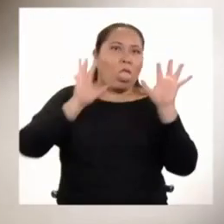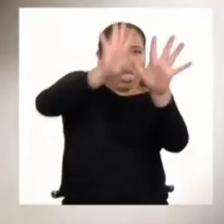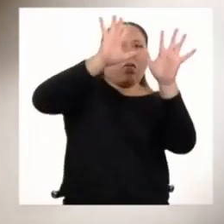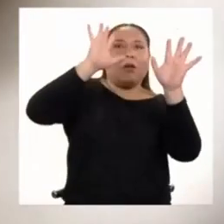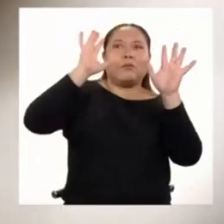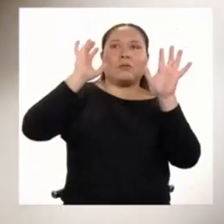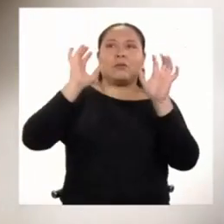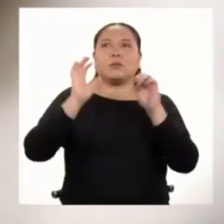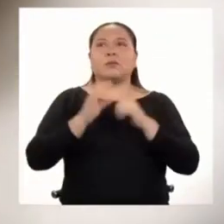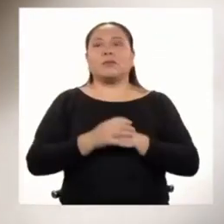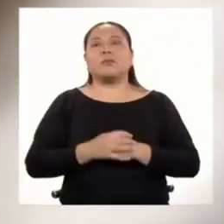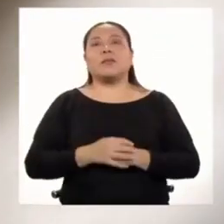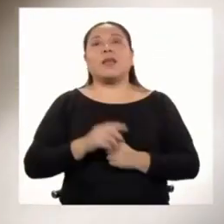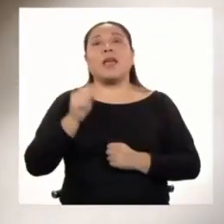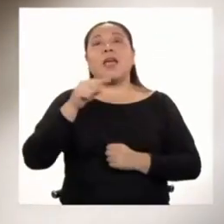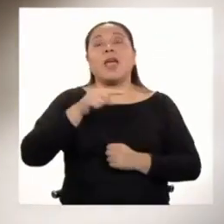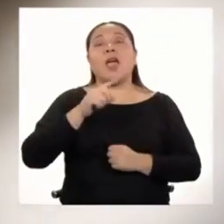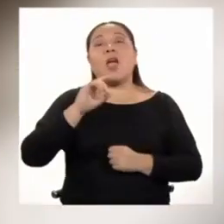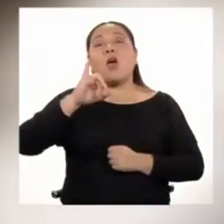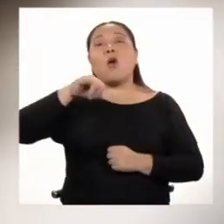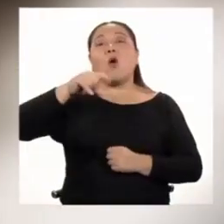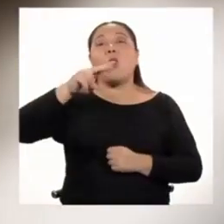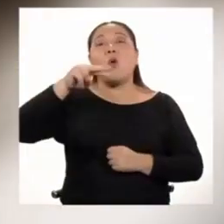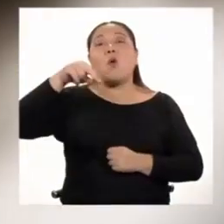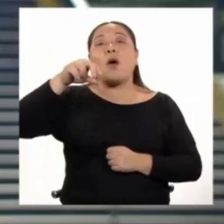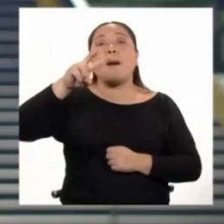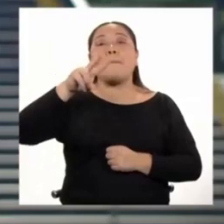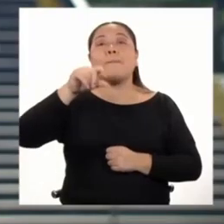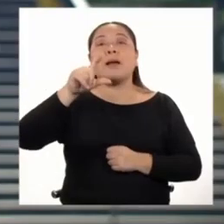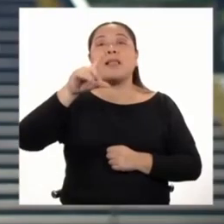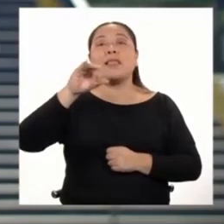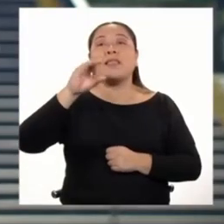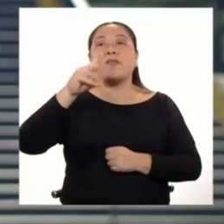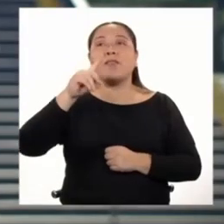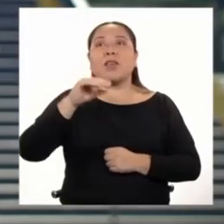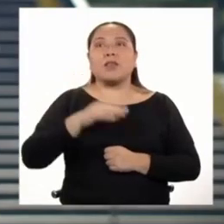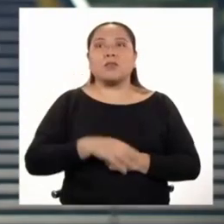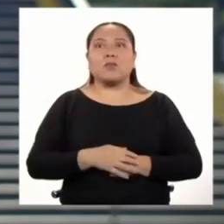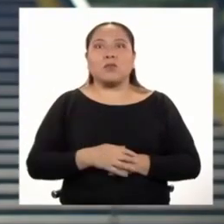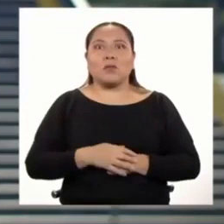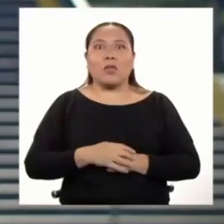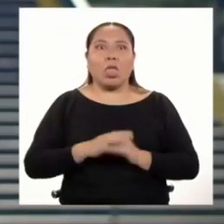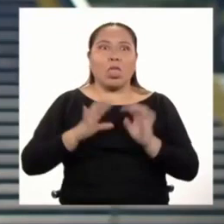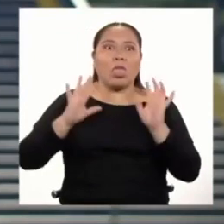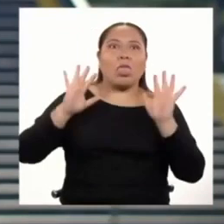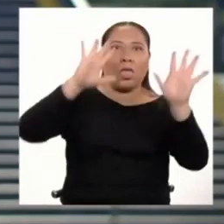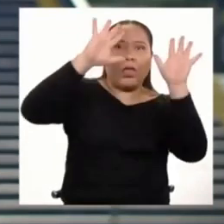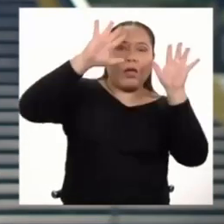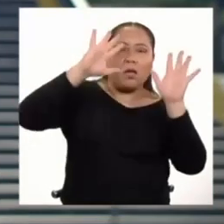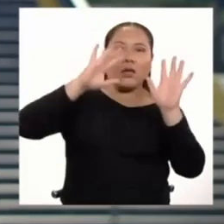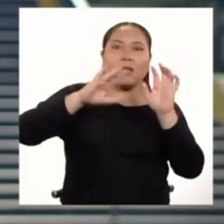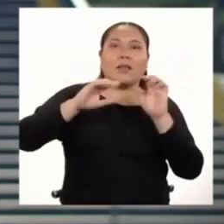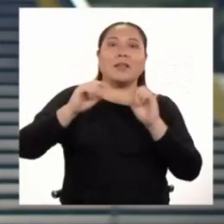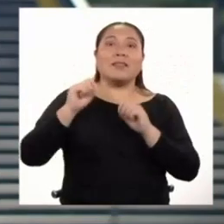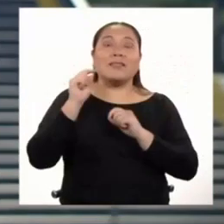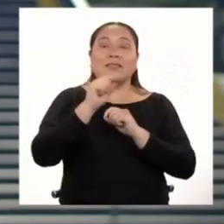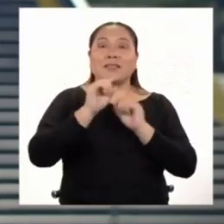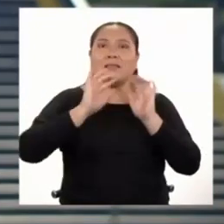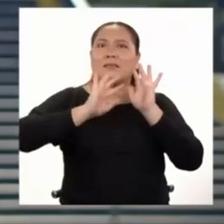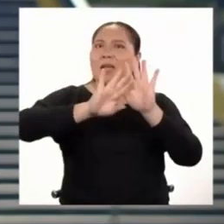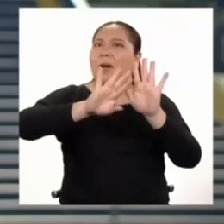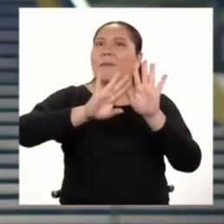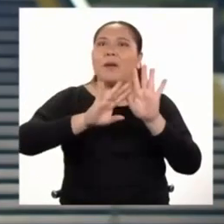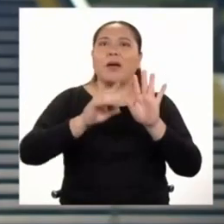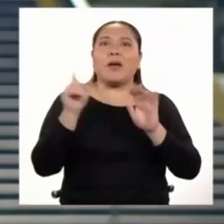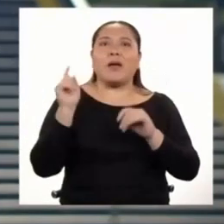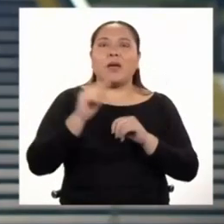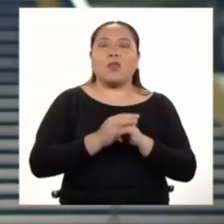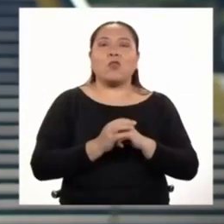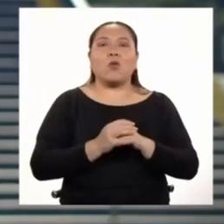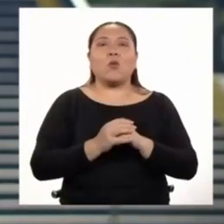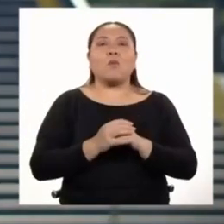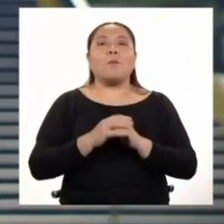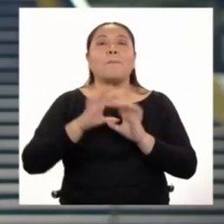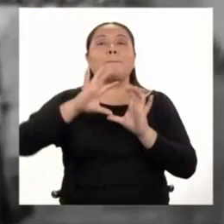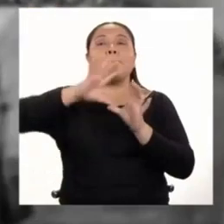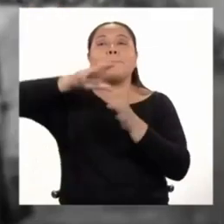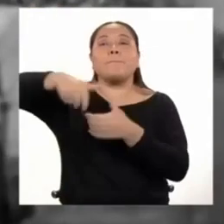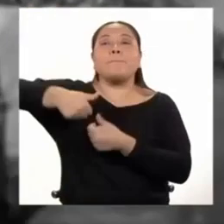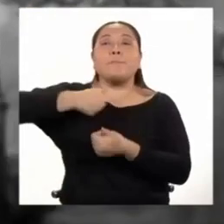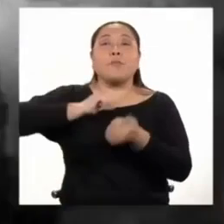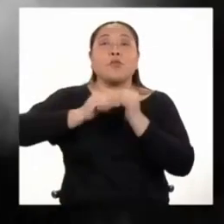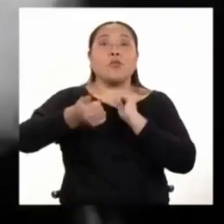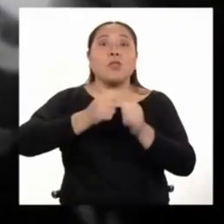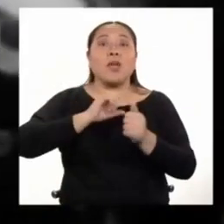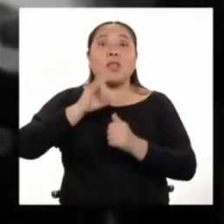Tenemos a don Juan Valdivieso, que con 20 años tapa en un mundial, en el mundial en el debut de Perú en el mundial